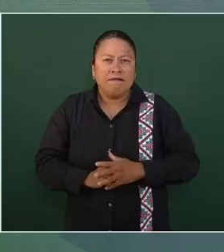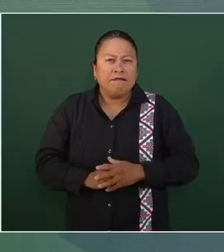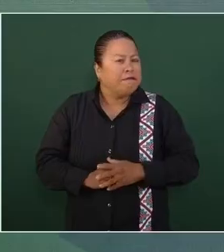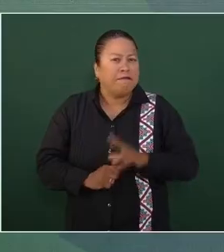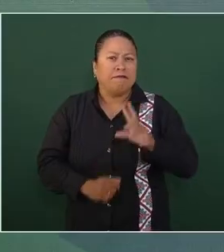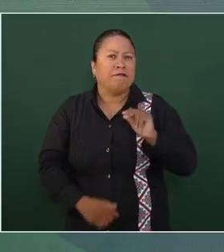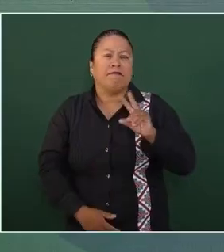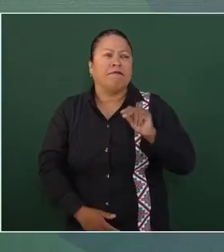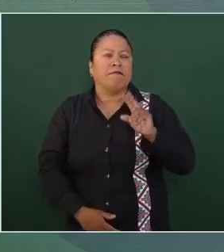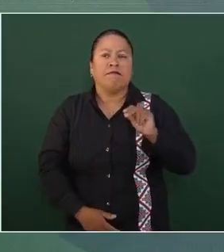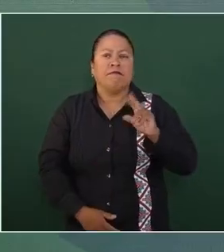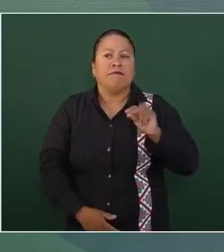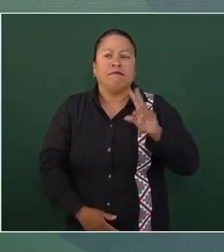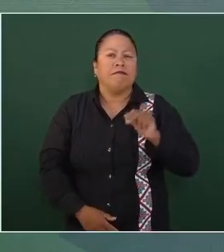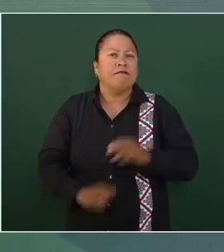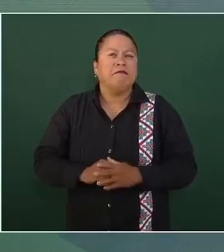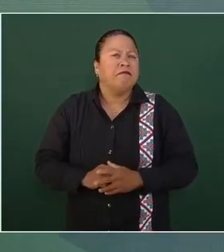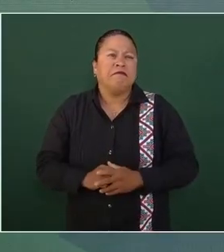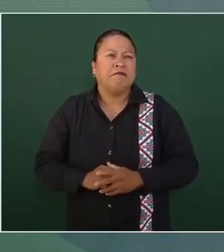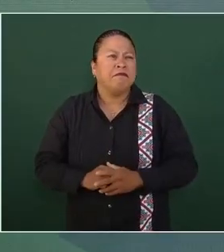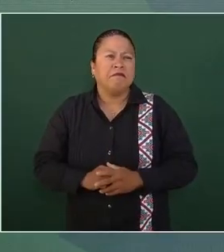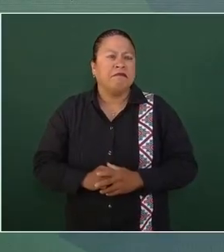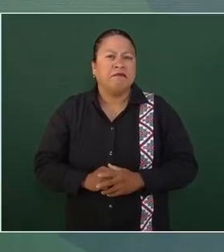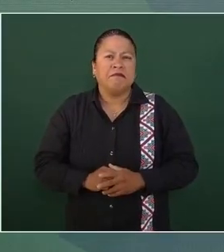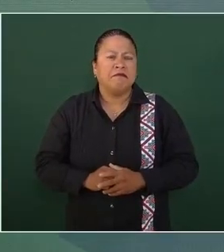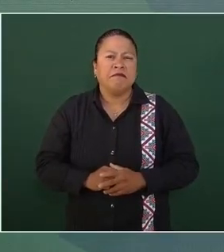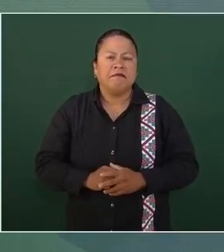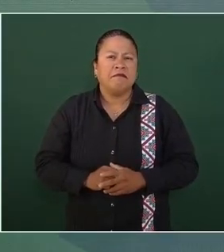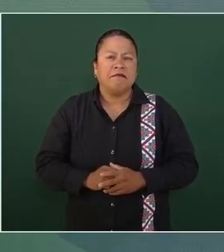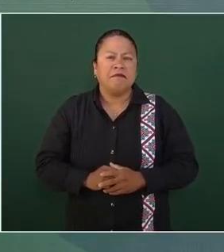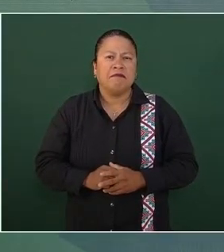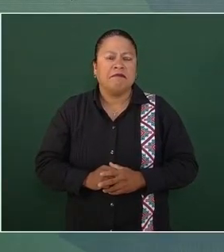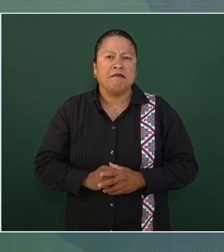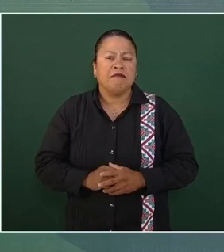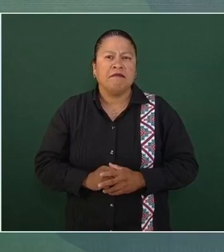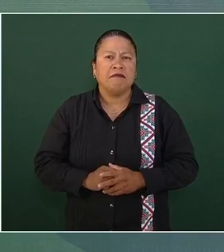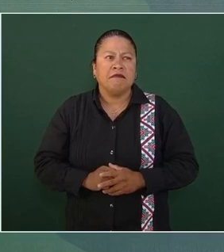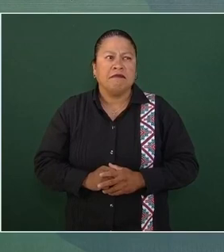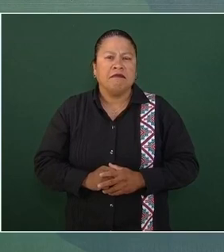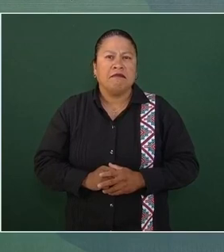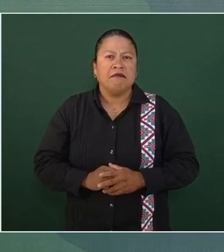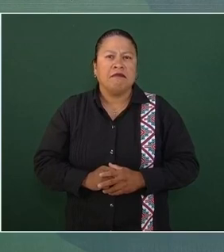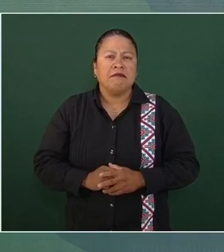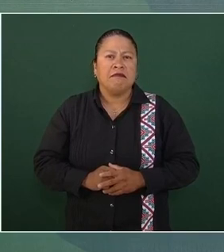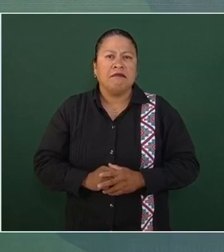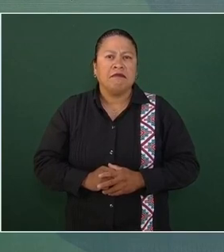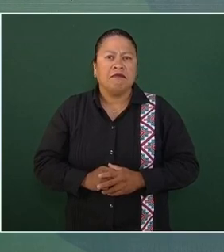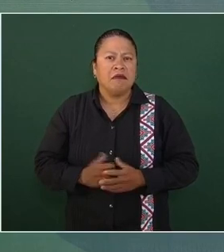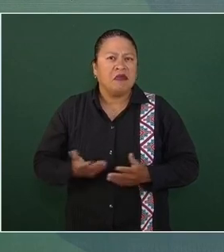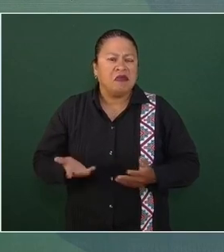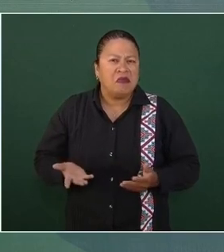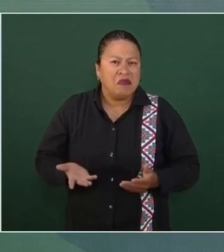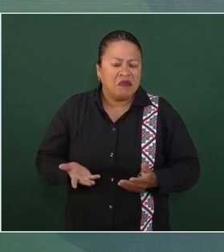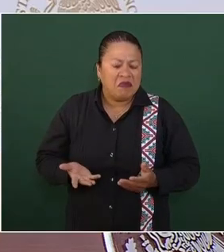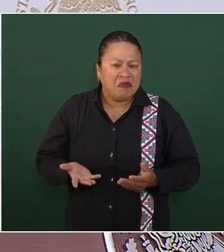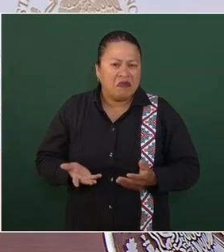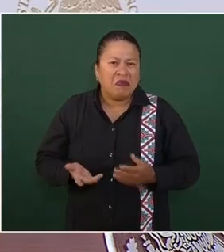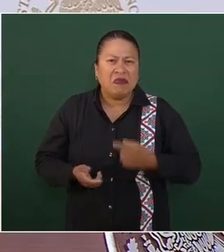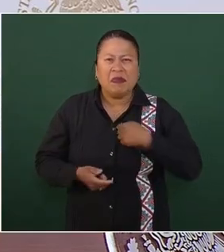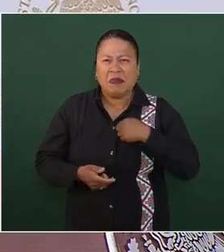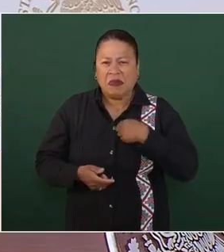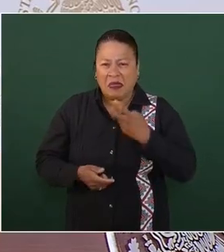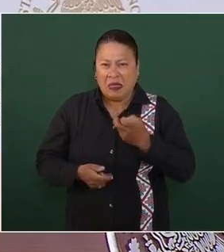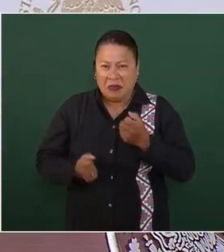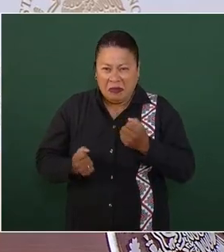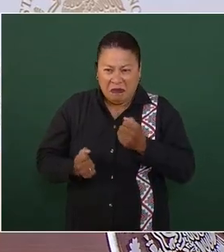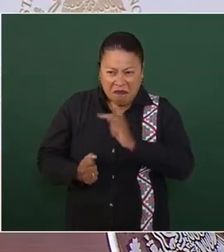no tengo este pues esa práctica